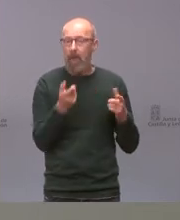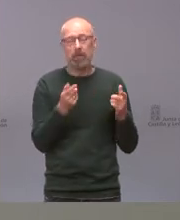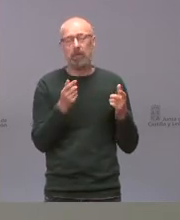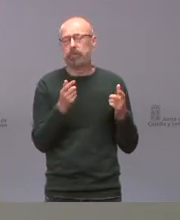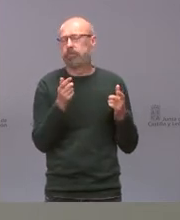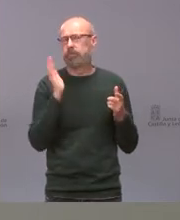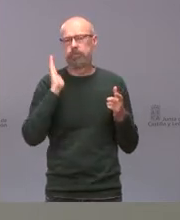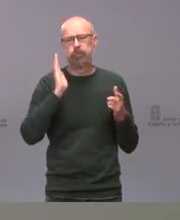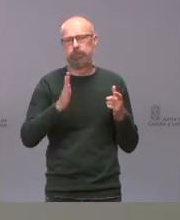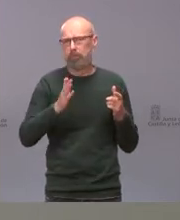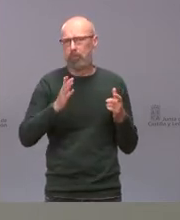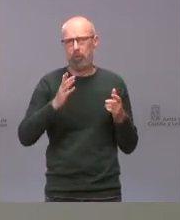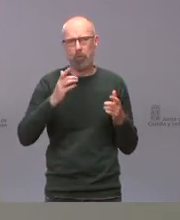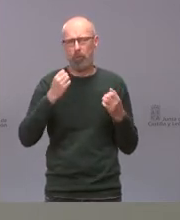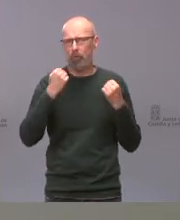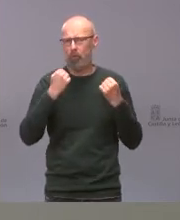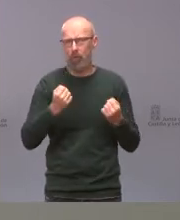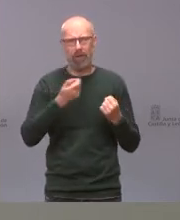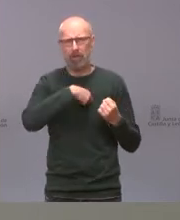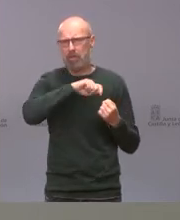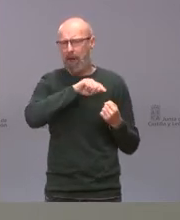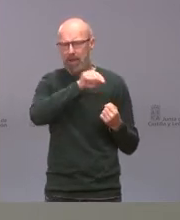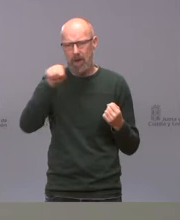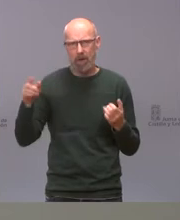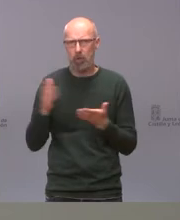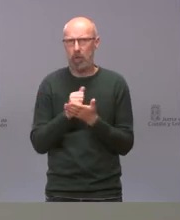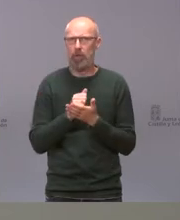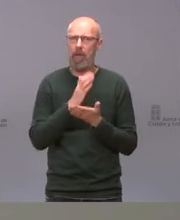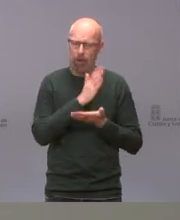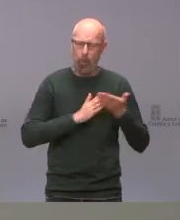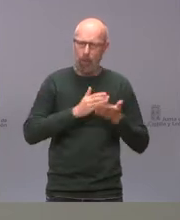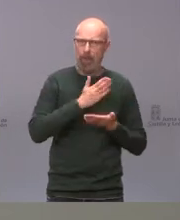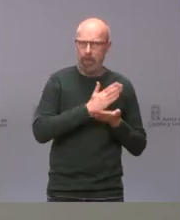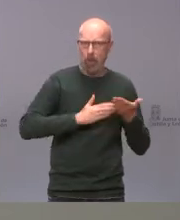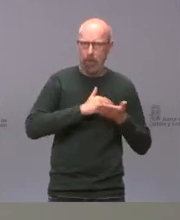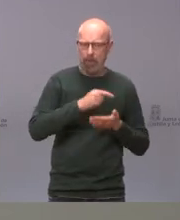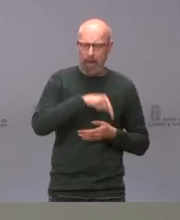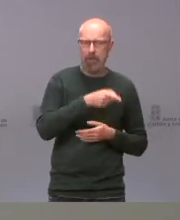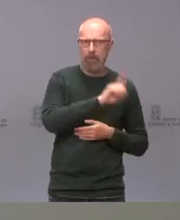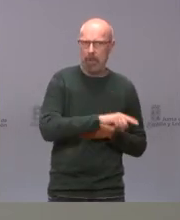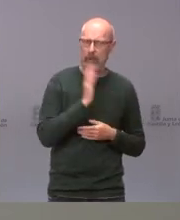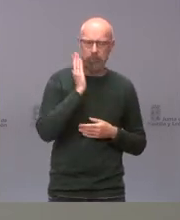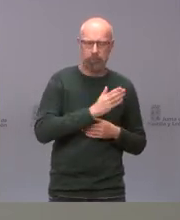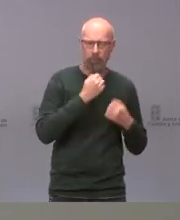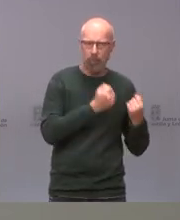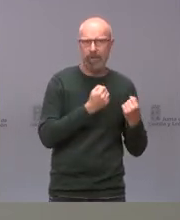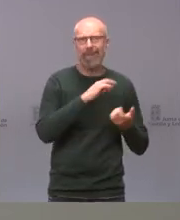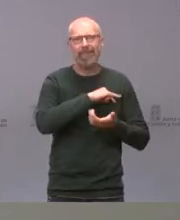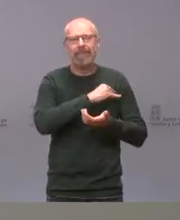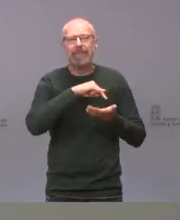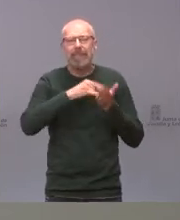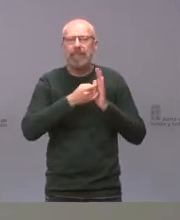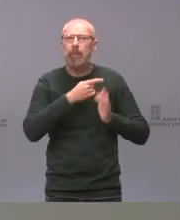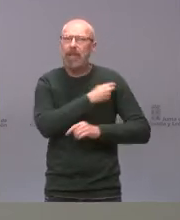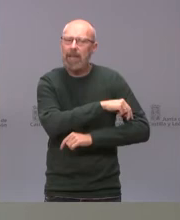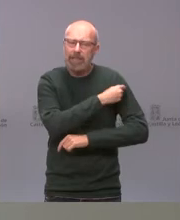a toda España, ha golpeado duramente a esta comunidad y también al sistema sanitario. Desde luego, la actividad